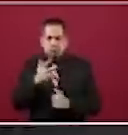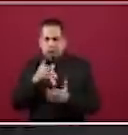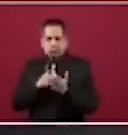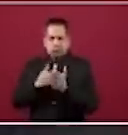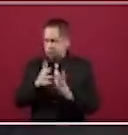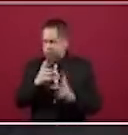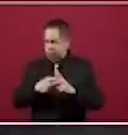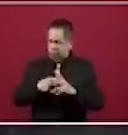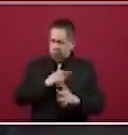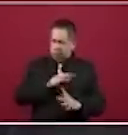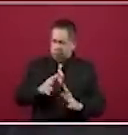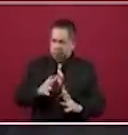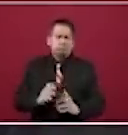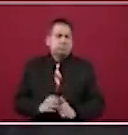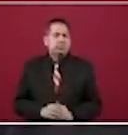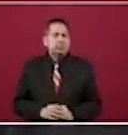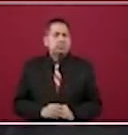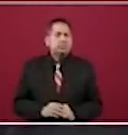promedio.